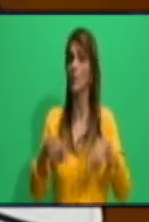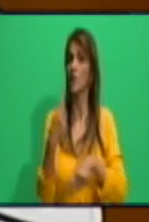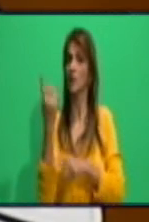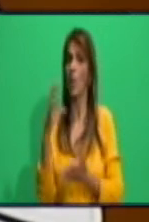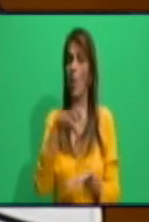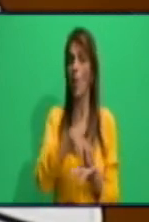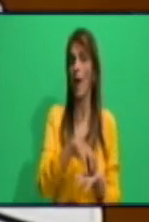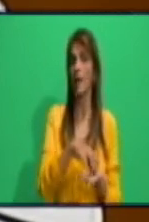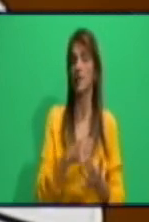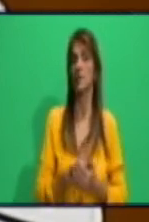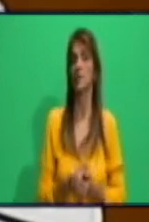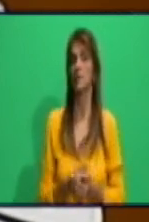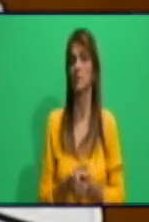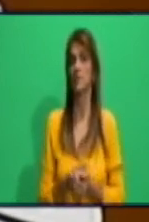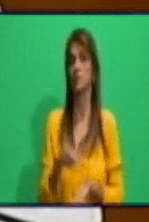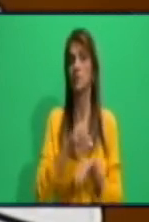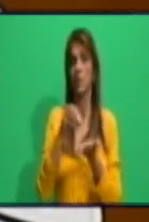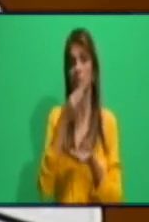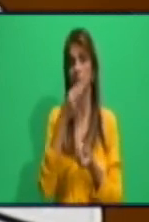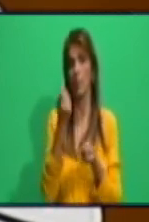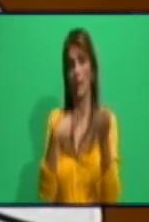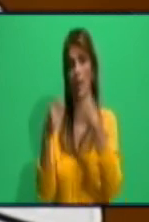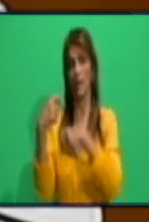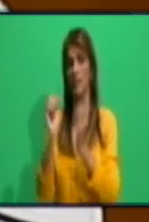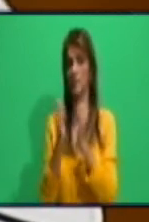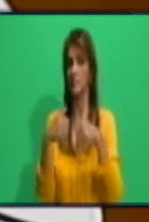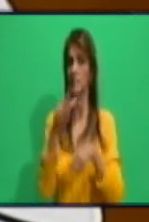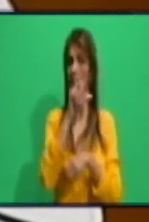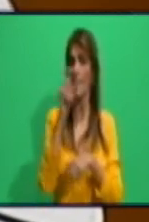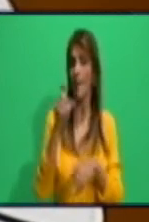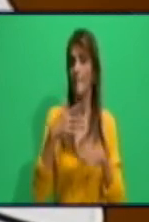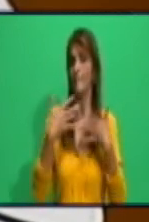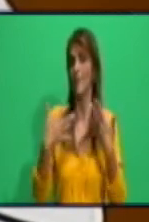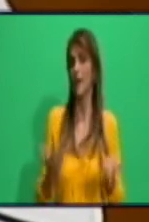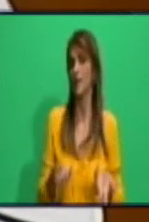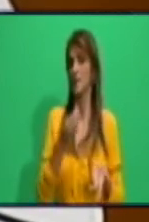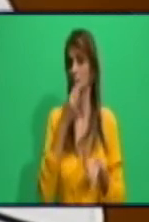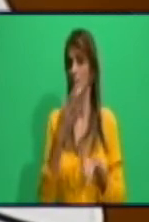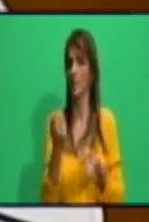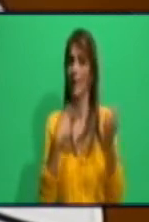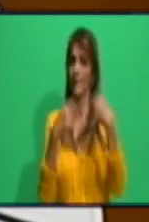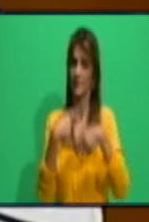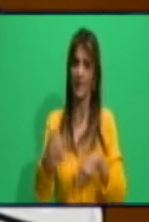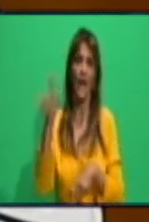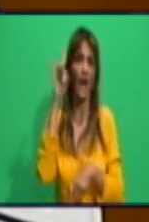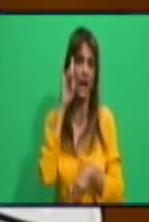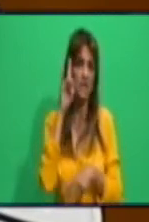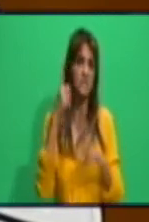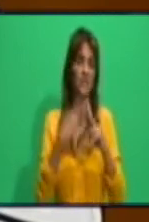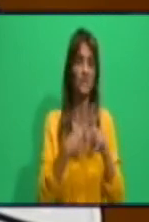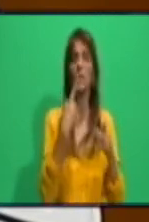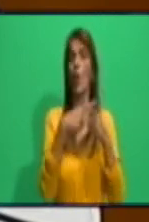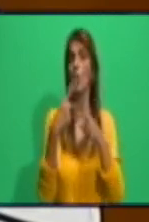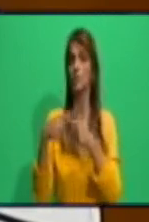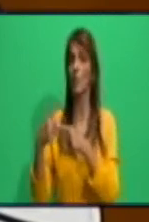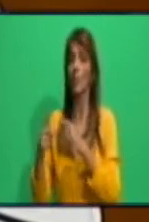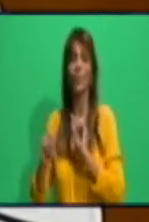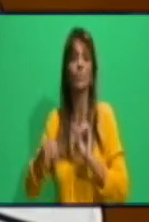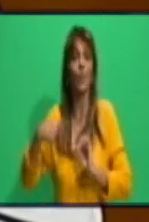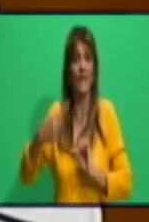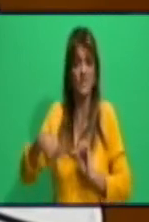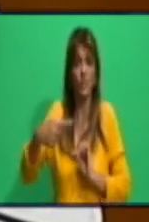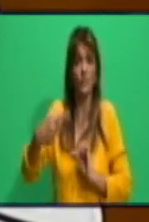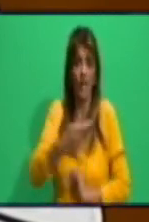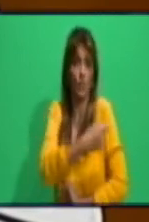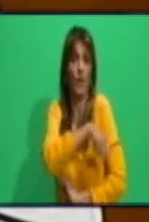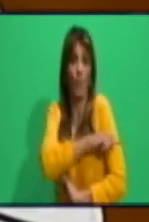pueda colocar la venta del pan para que tenga accesibilidad, de igual manera la leche y otros productos que son básicos, que son diarios